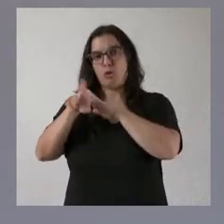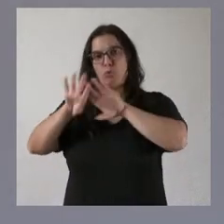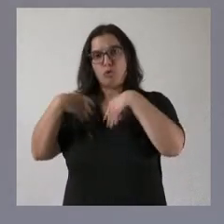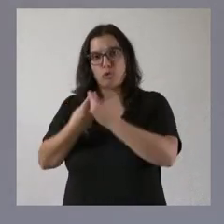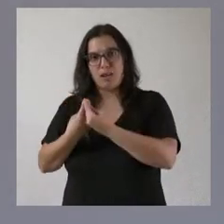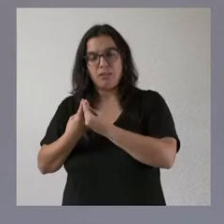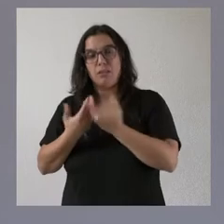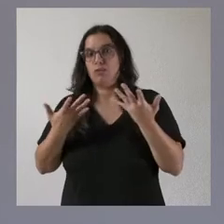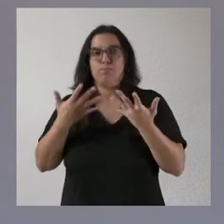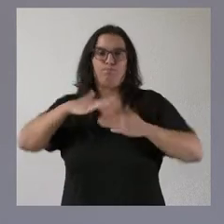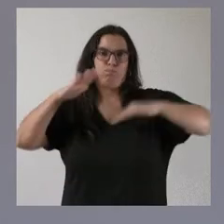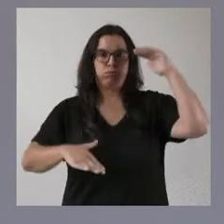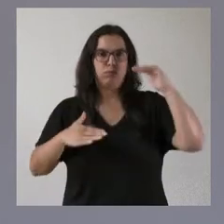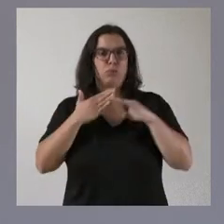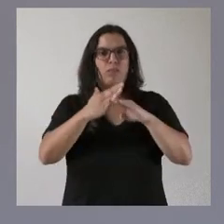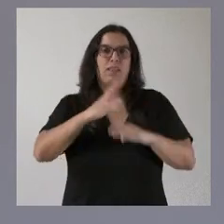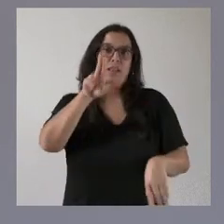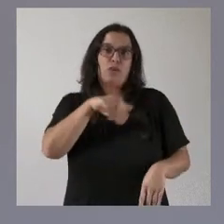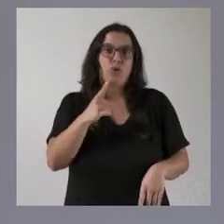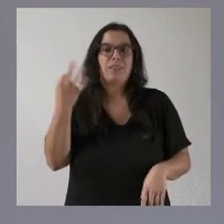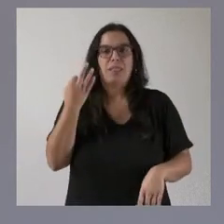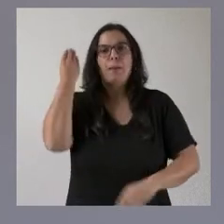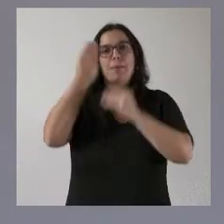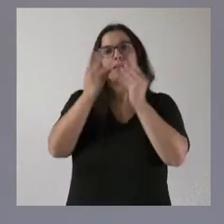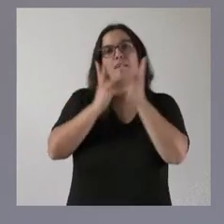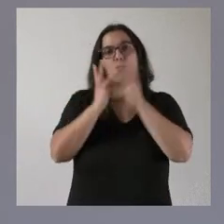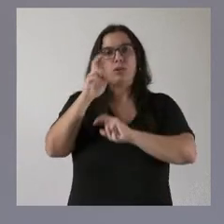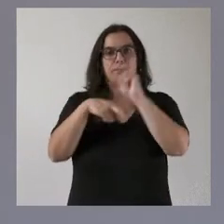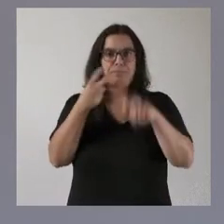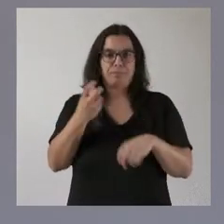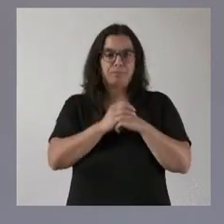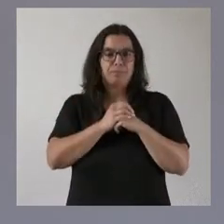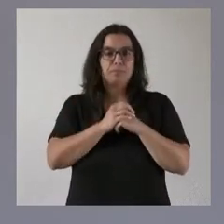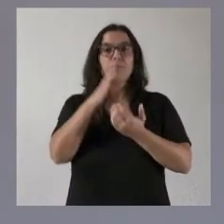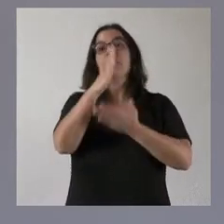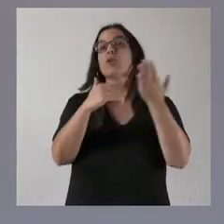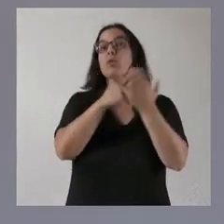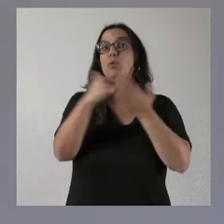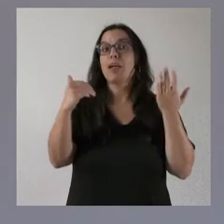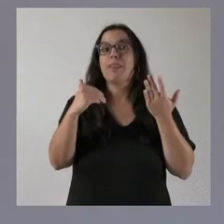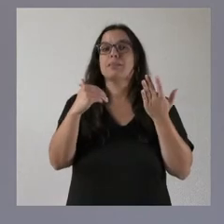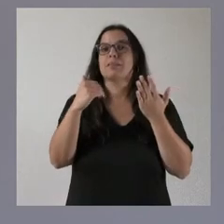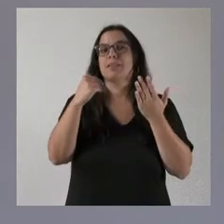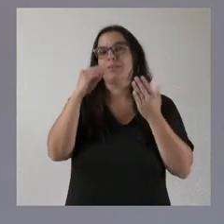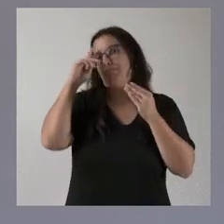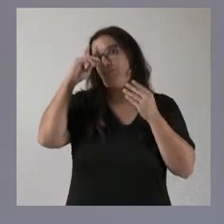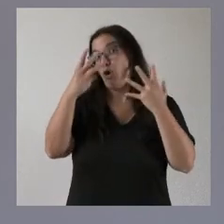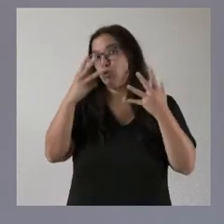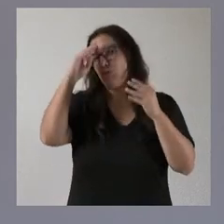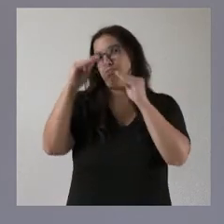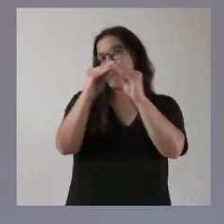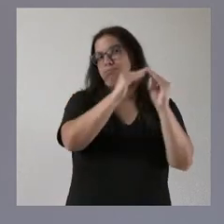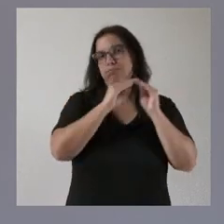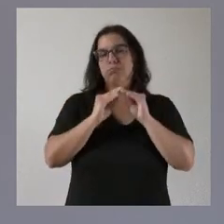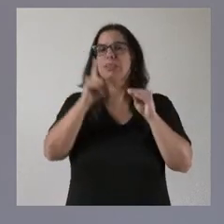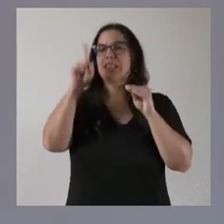por tanto claramente insuficiente tendría que reconsiderarse hay ocho comunidades autónomas que compartimos ese criterio y particularmente hay una relación